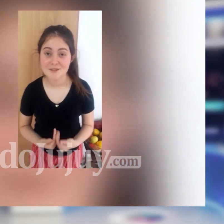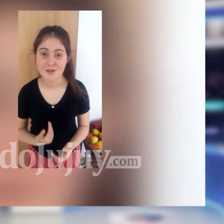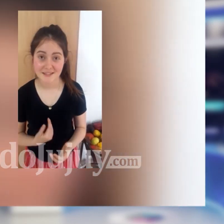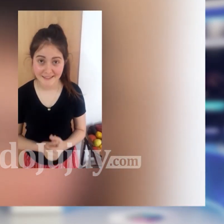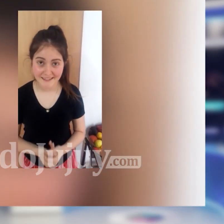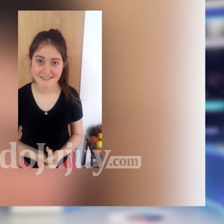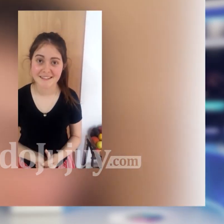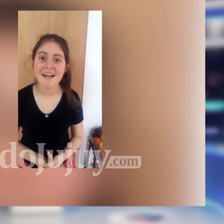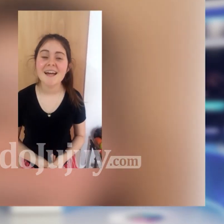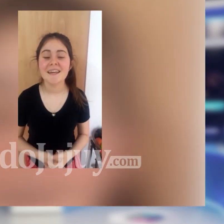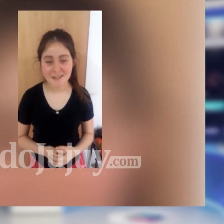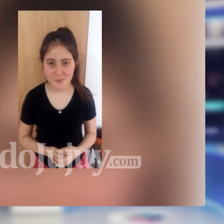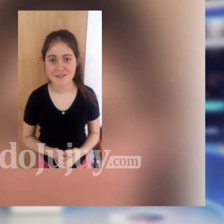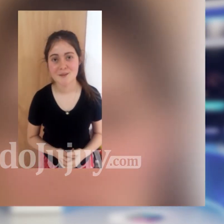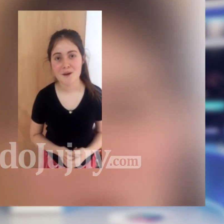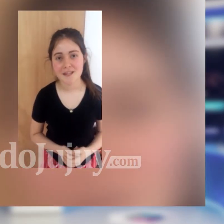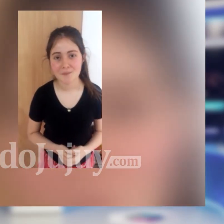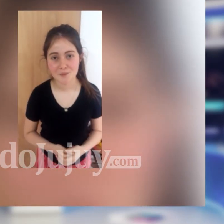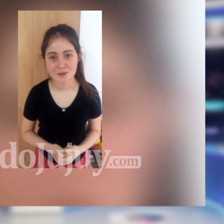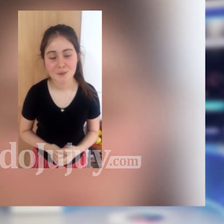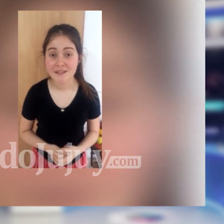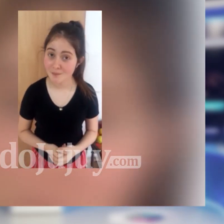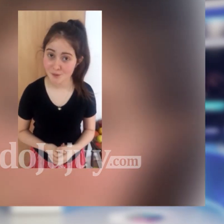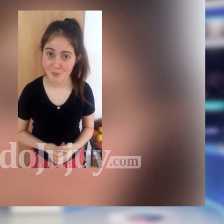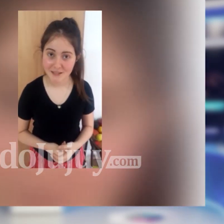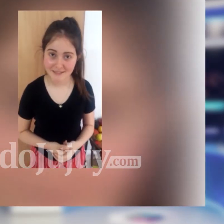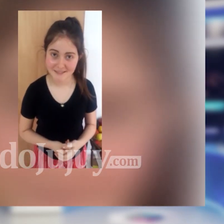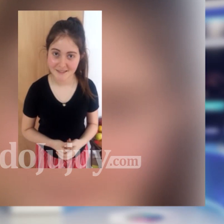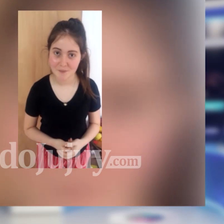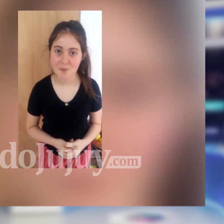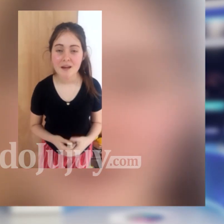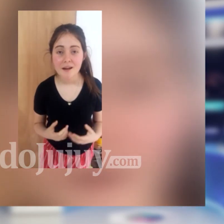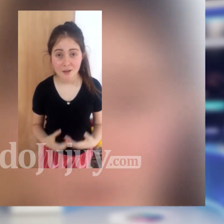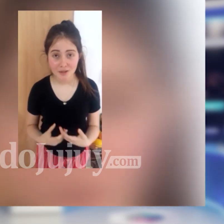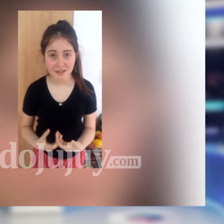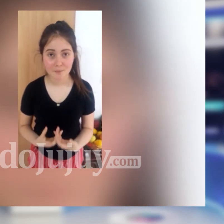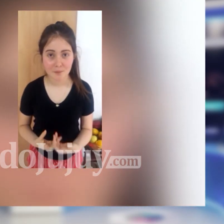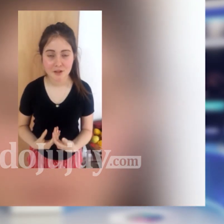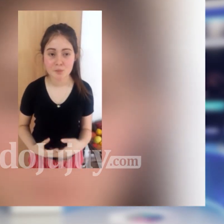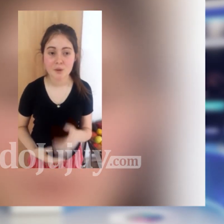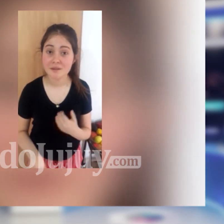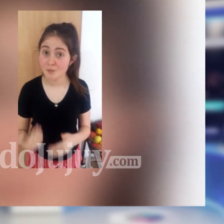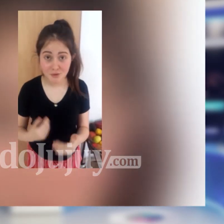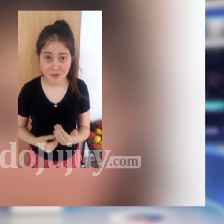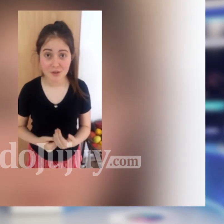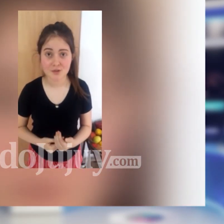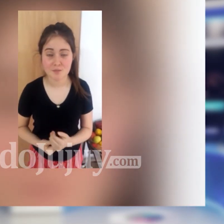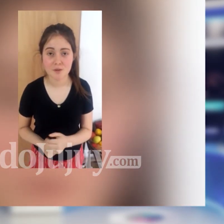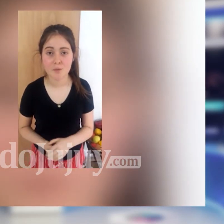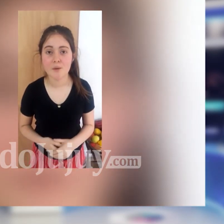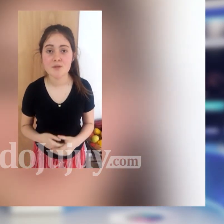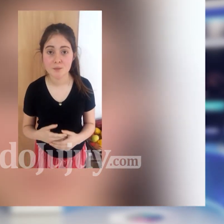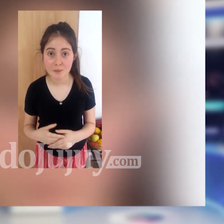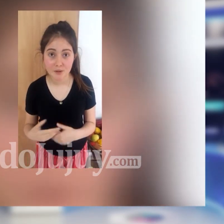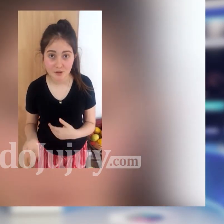tarde. Sábado a la mañana y a la tarde. Y vos, con tu edad, digamos, ¿hace cuántos años que asistís? Hace 2 años,